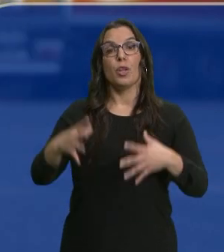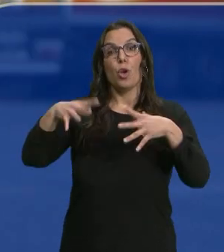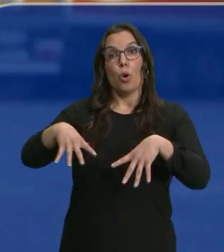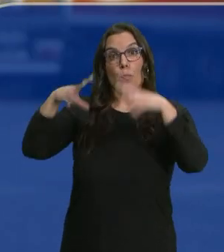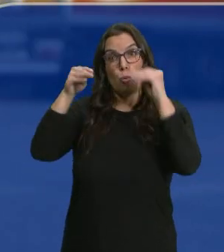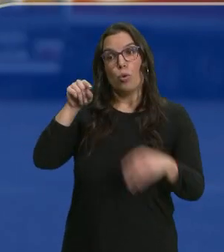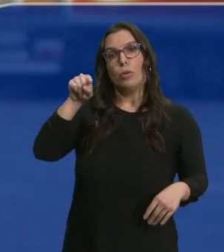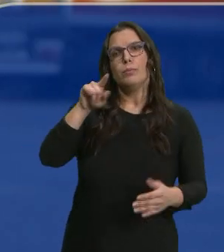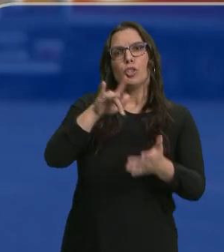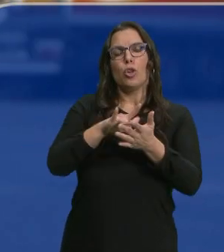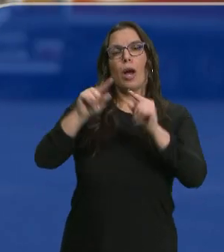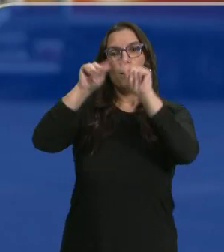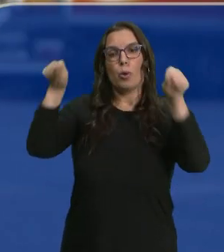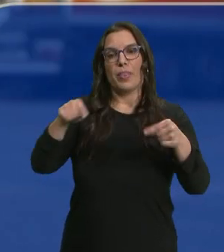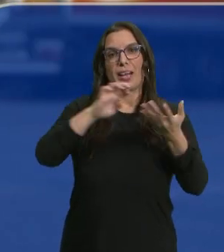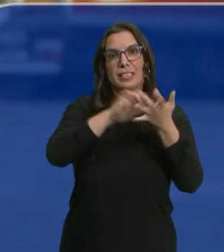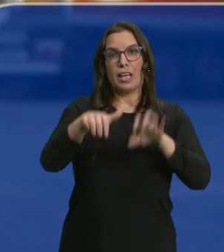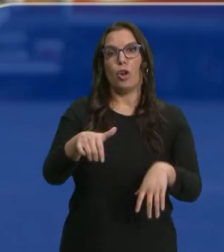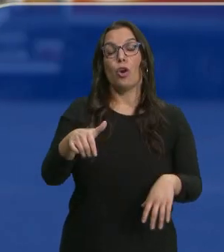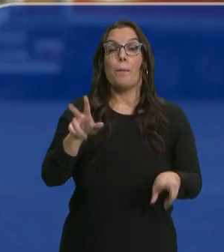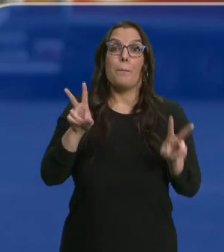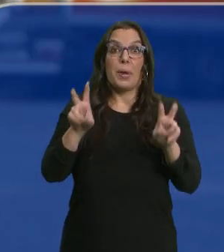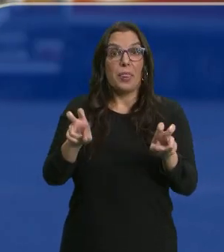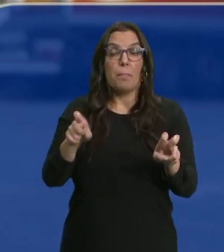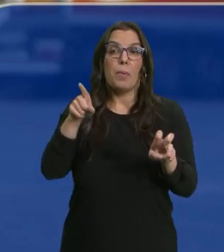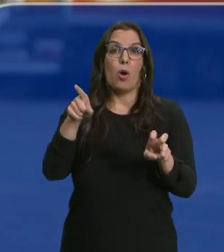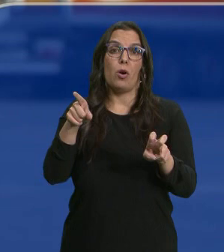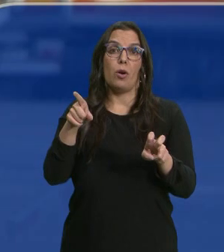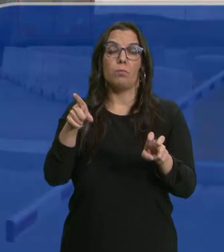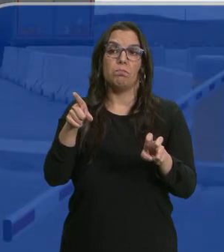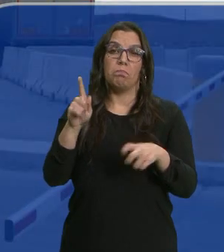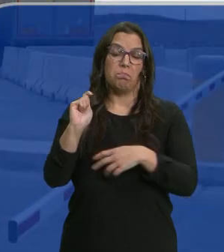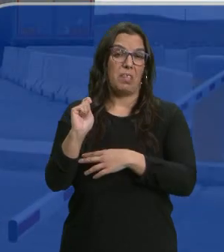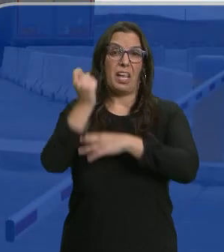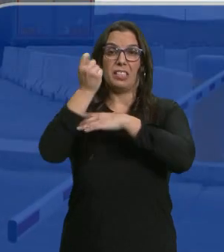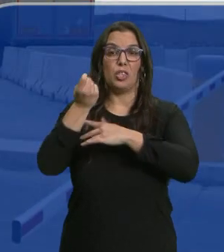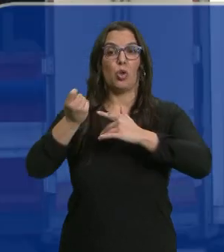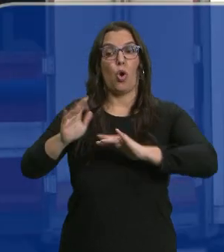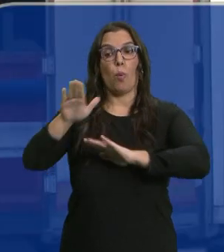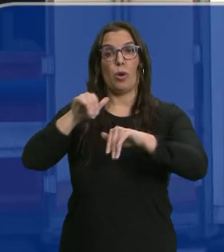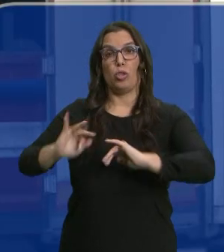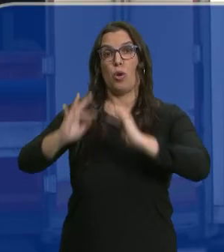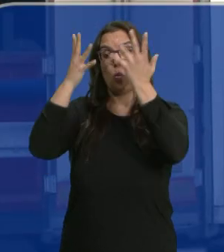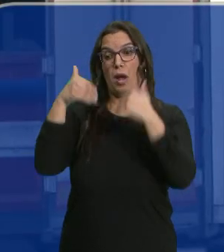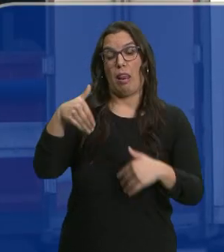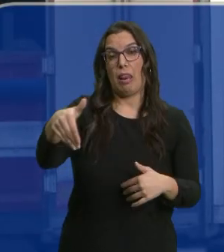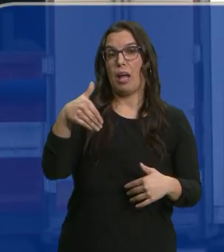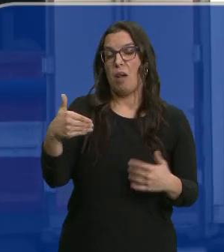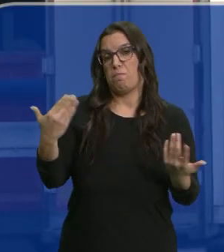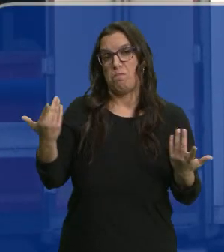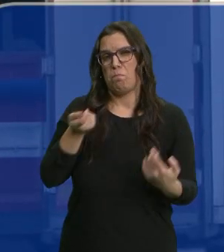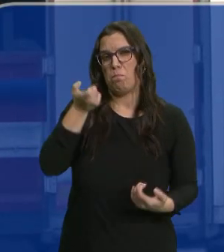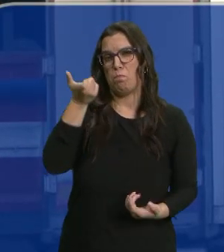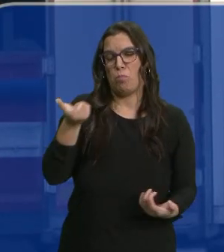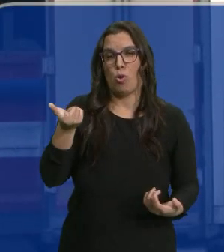Burgos será una de las provincias de Castilla y León donde a priori menos éxito tenga la próxima convocatoria de huelga